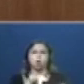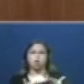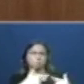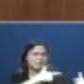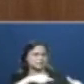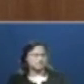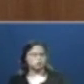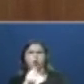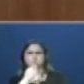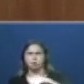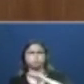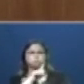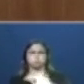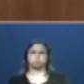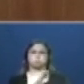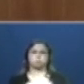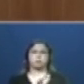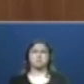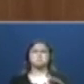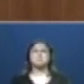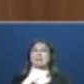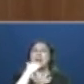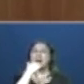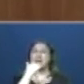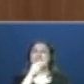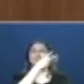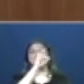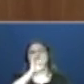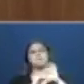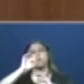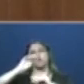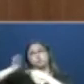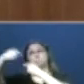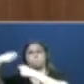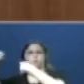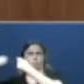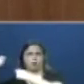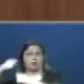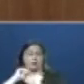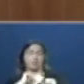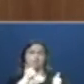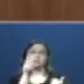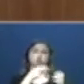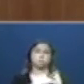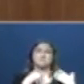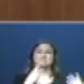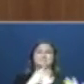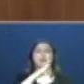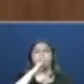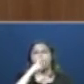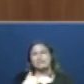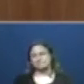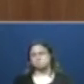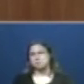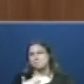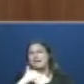otros sectores ha aumentado casi en un 30% sus exportaciones desde 2007 y hoy supone cerca del 12